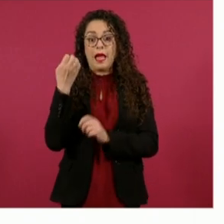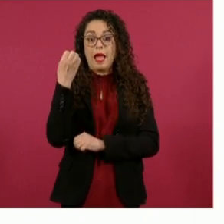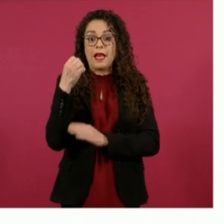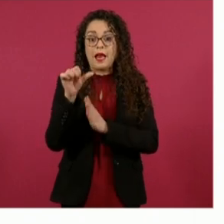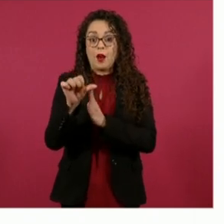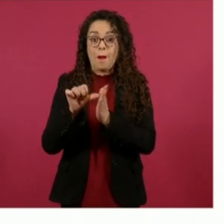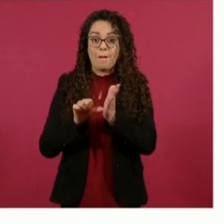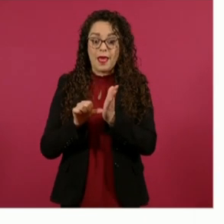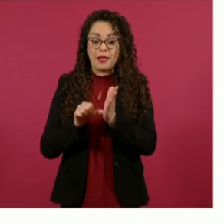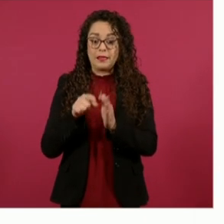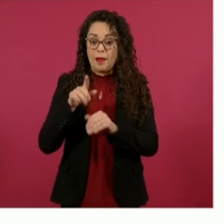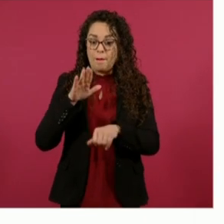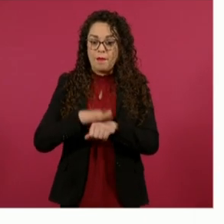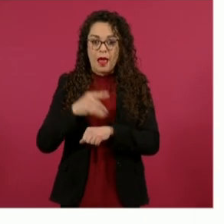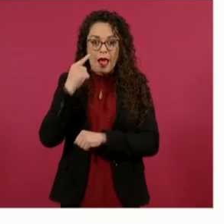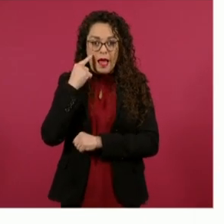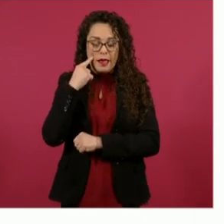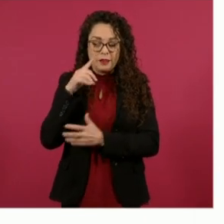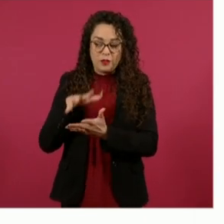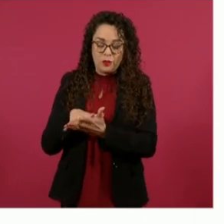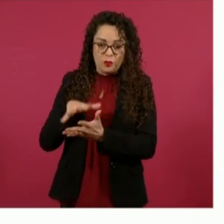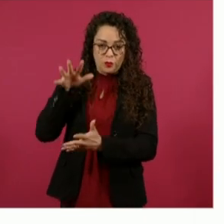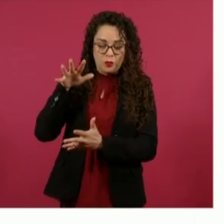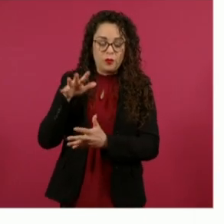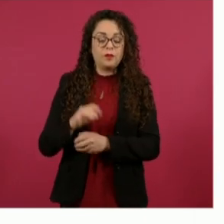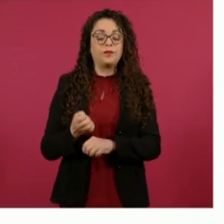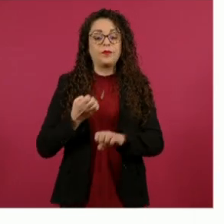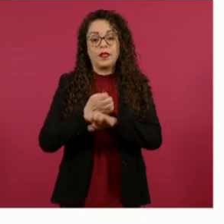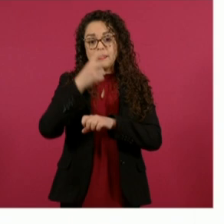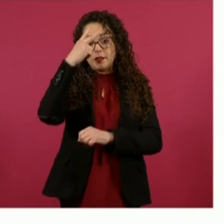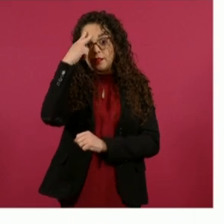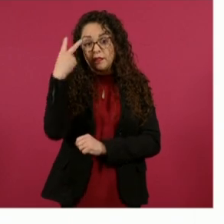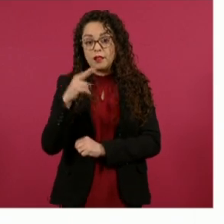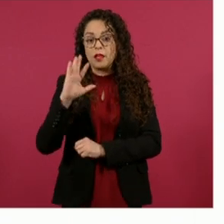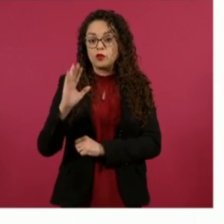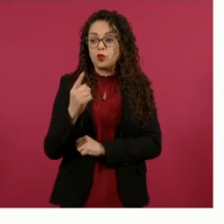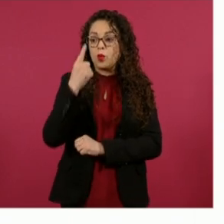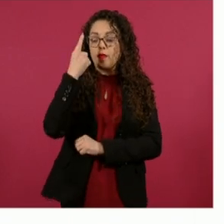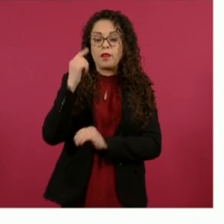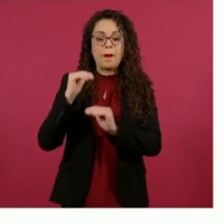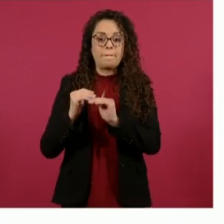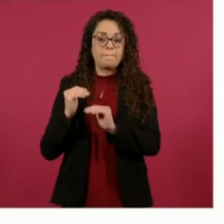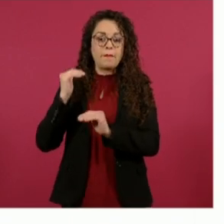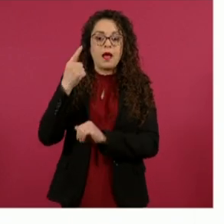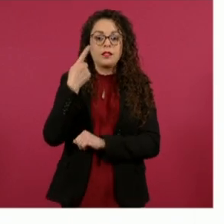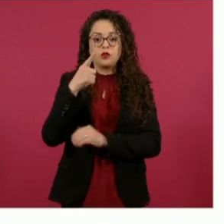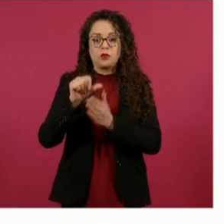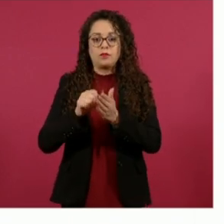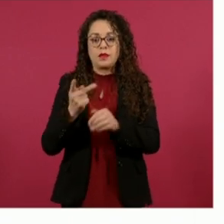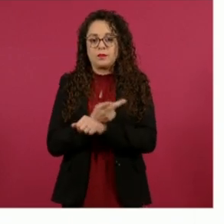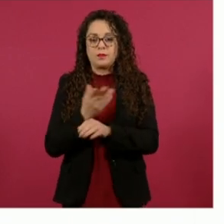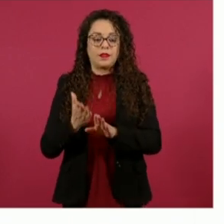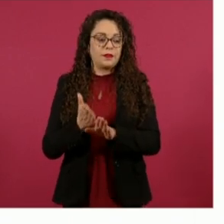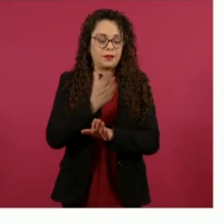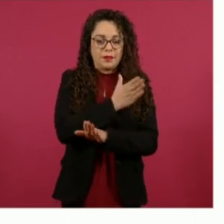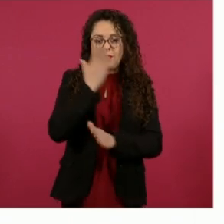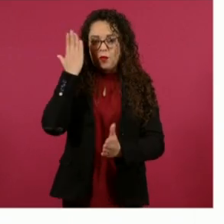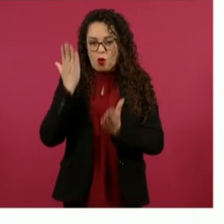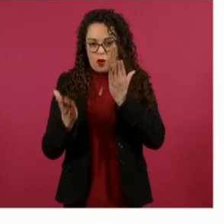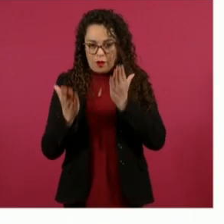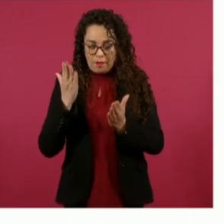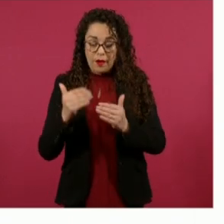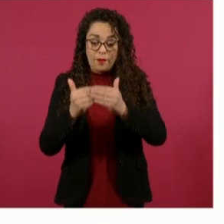Adelante. En el Estado de México hubo 51 delitos más que el mes anterior. Adelante. En